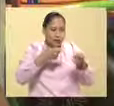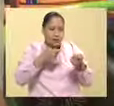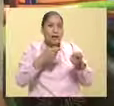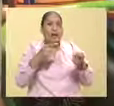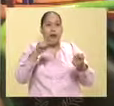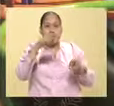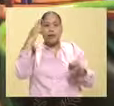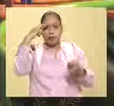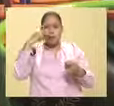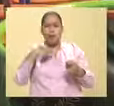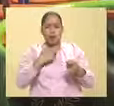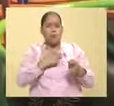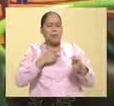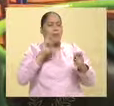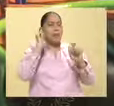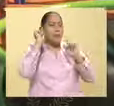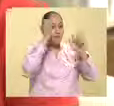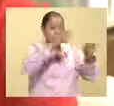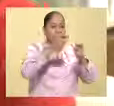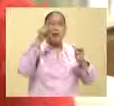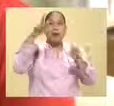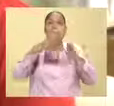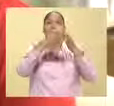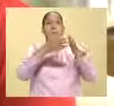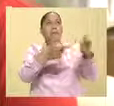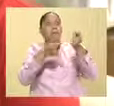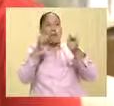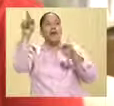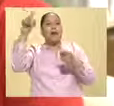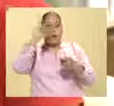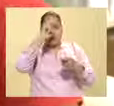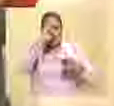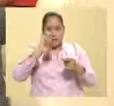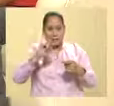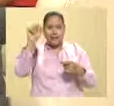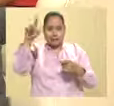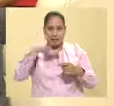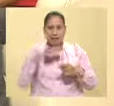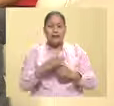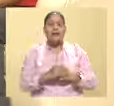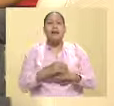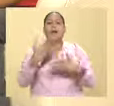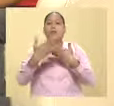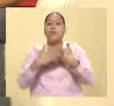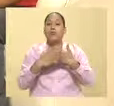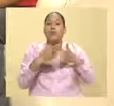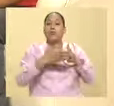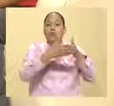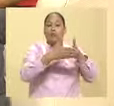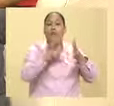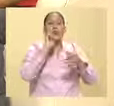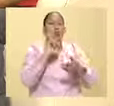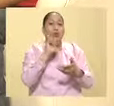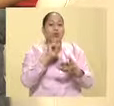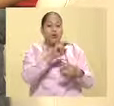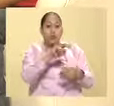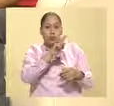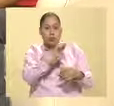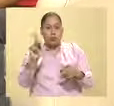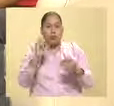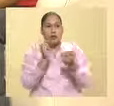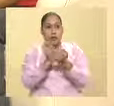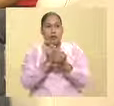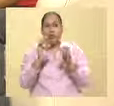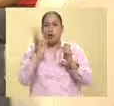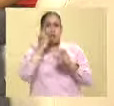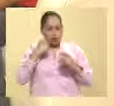pues el próximo el apoyo de otro decía solamente femenina si me pongo dos